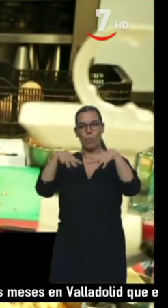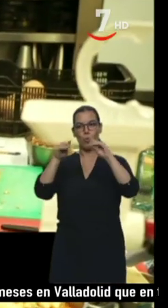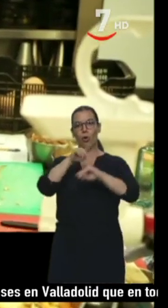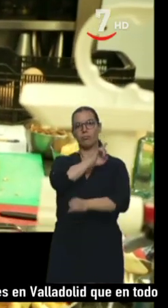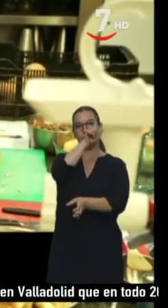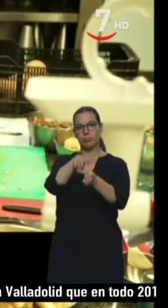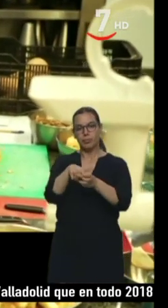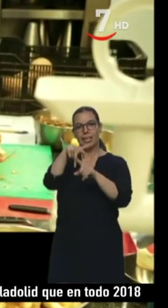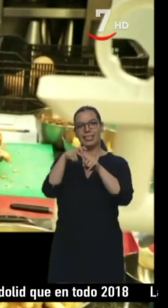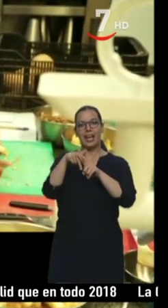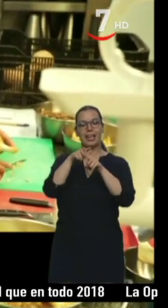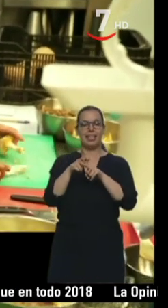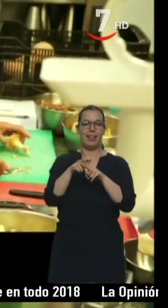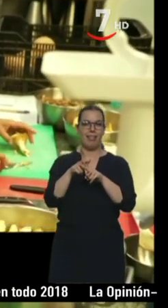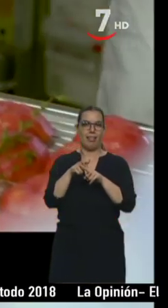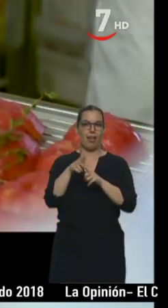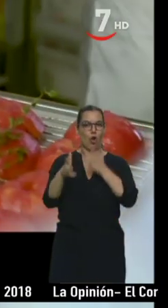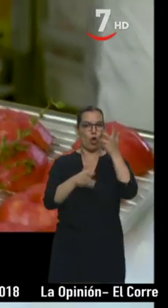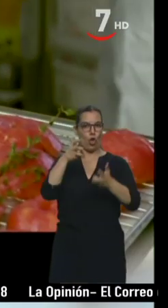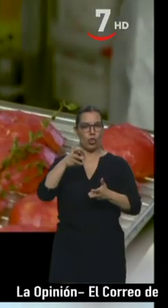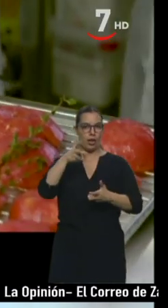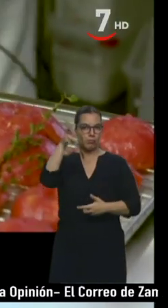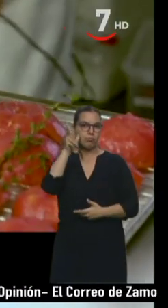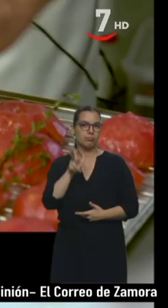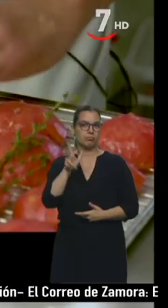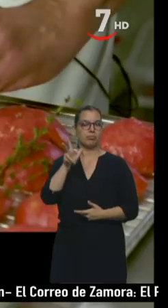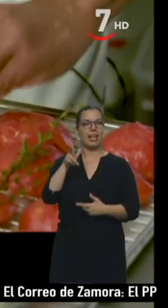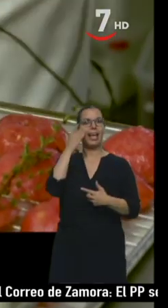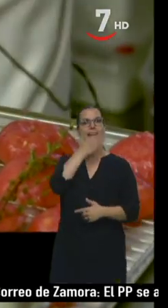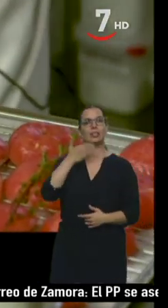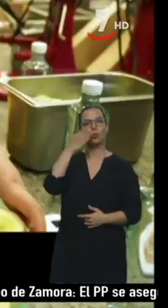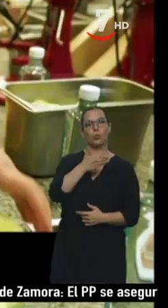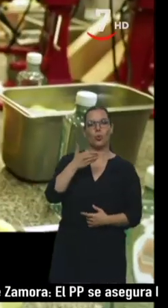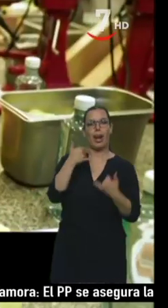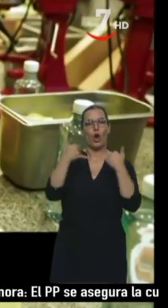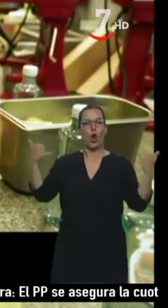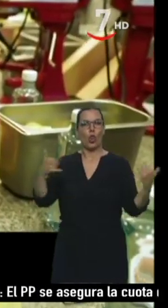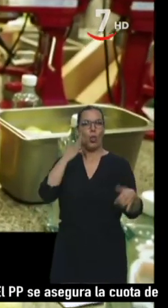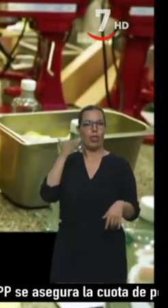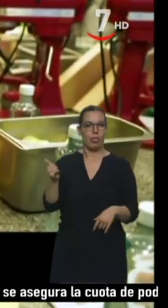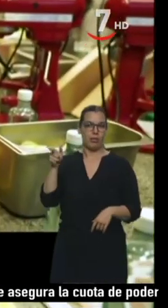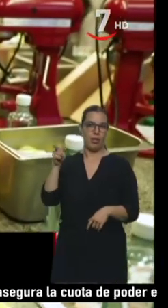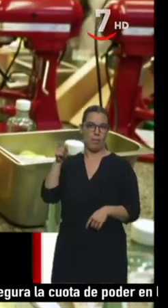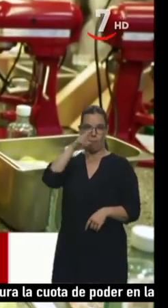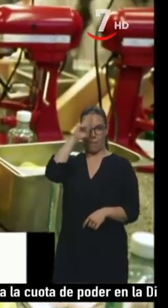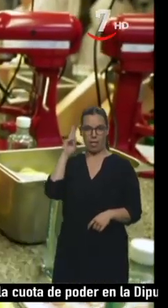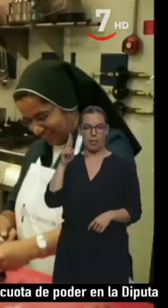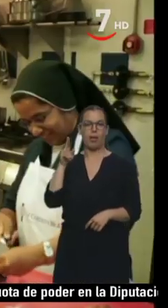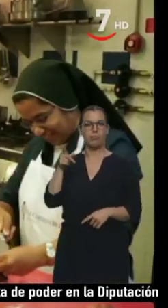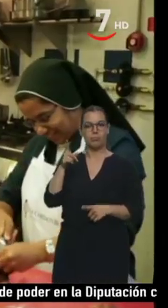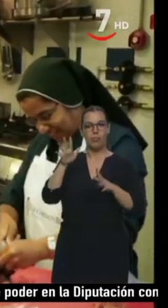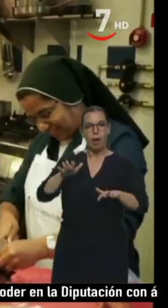taller de alta cocina en la Escuela Cordón Bleu de Madrid. De la mano del chef David Millet han aprendido nuevas técnicas